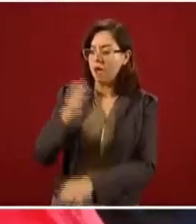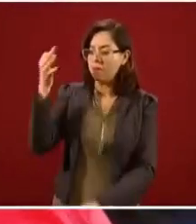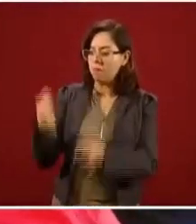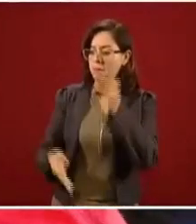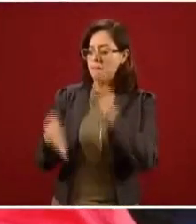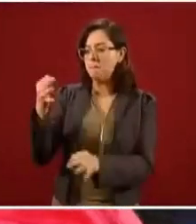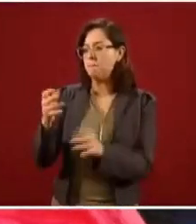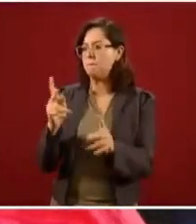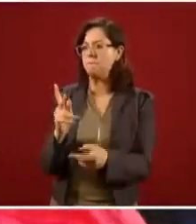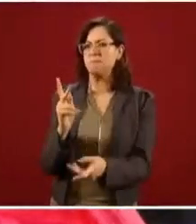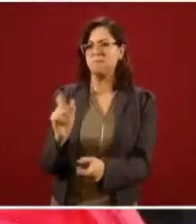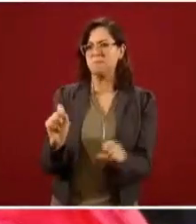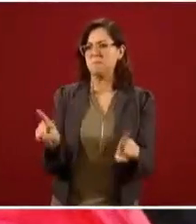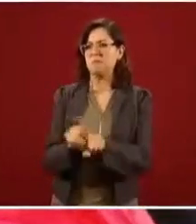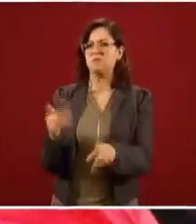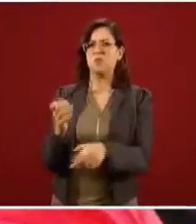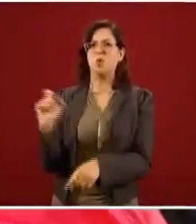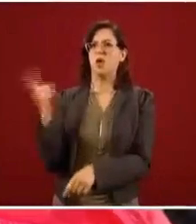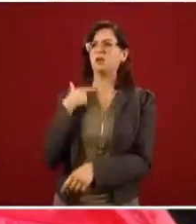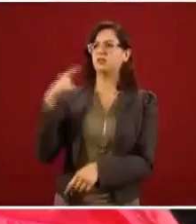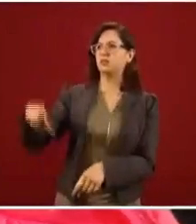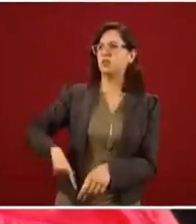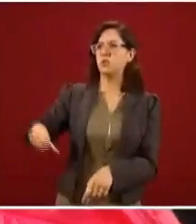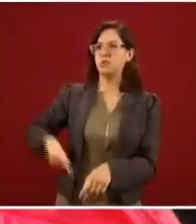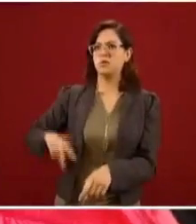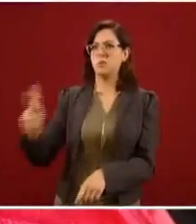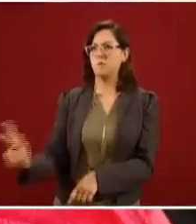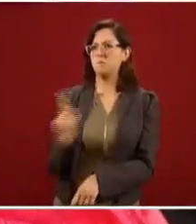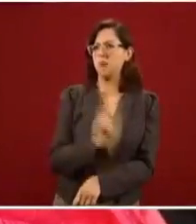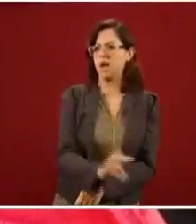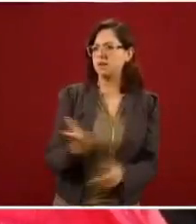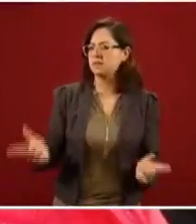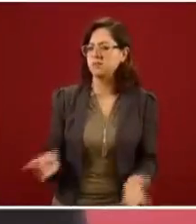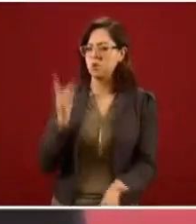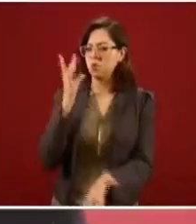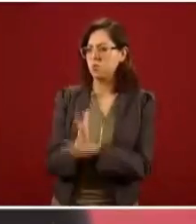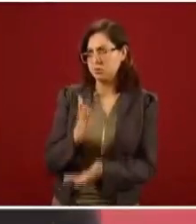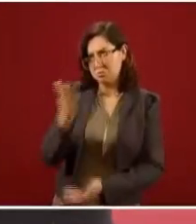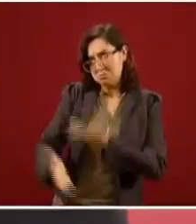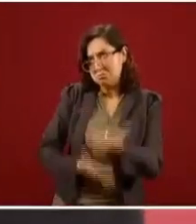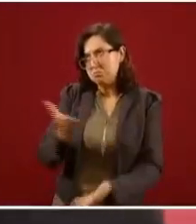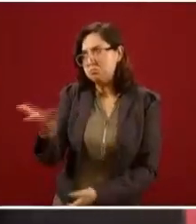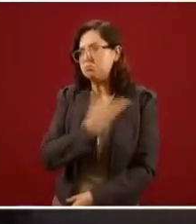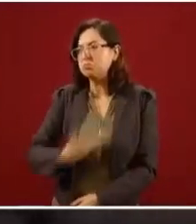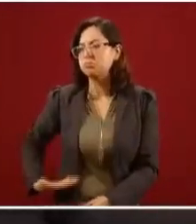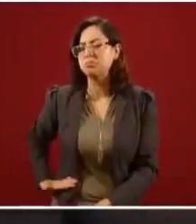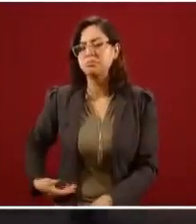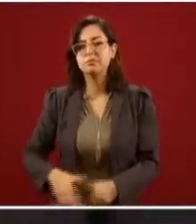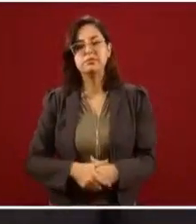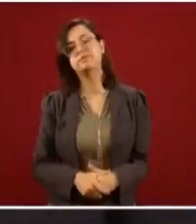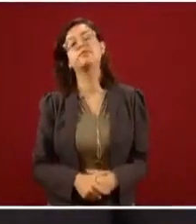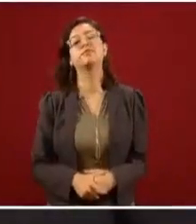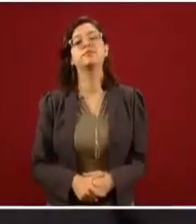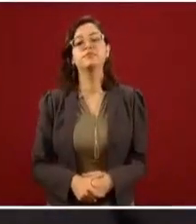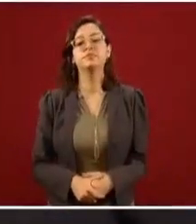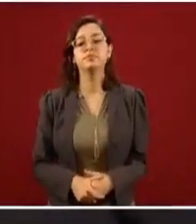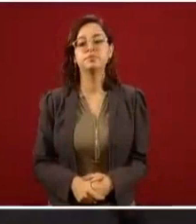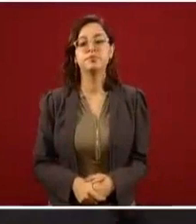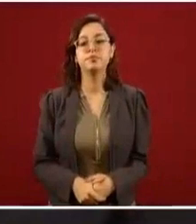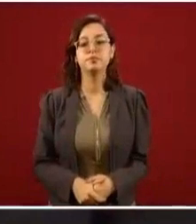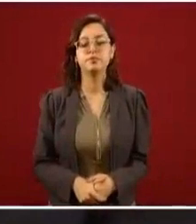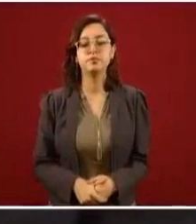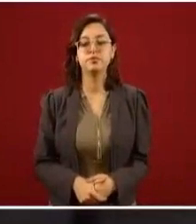que se parecen a mucho de lo que se hacía en el pasado, señor presidente. Bueno, para empezar, lo que